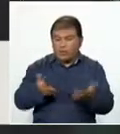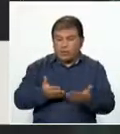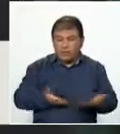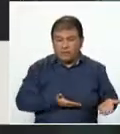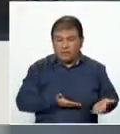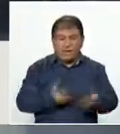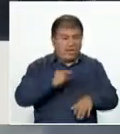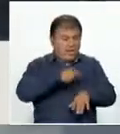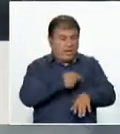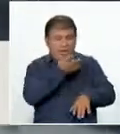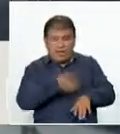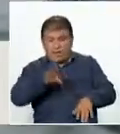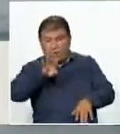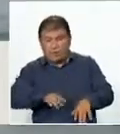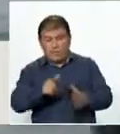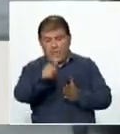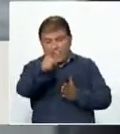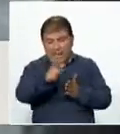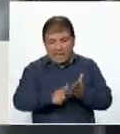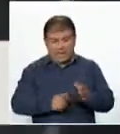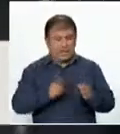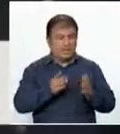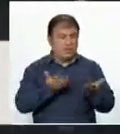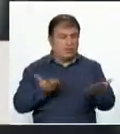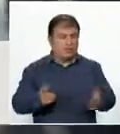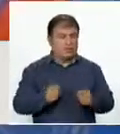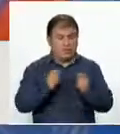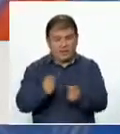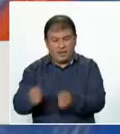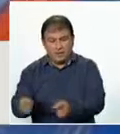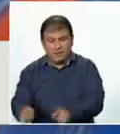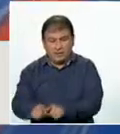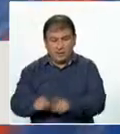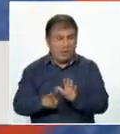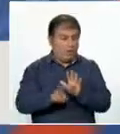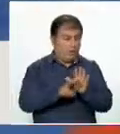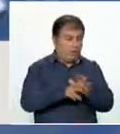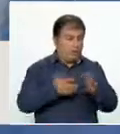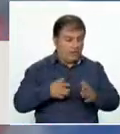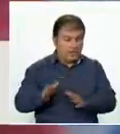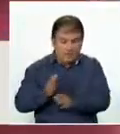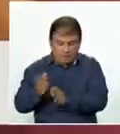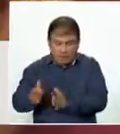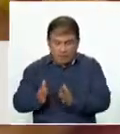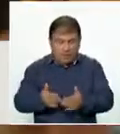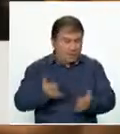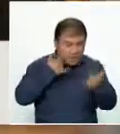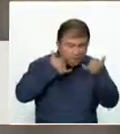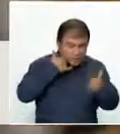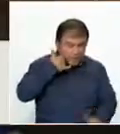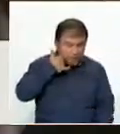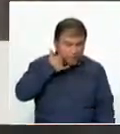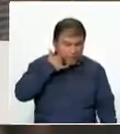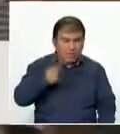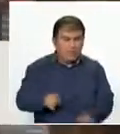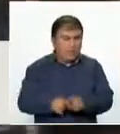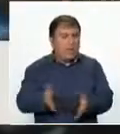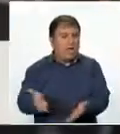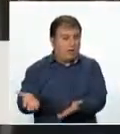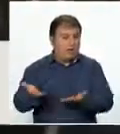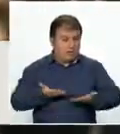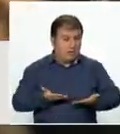ser el horario y la lista de donaciones. Y tenemos voluntarios que ya están acá organizándose, llamando por teléfono. Ya hemos